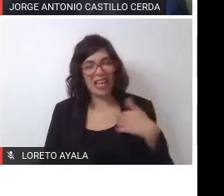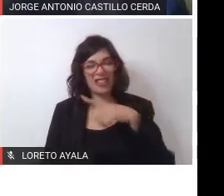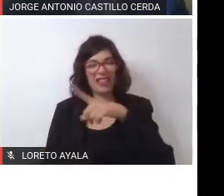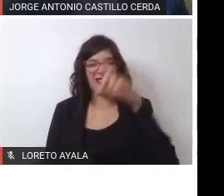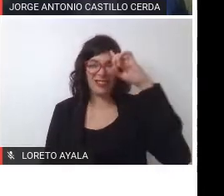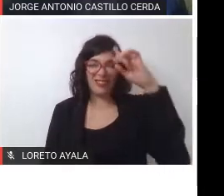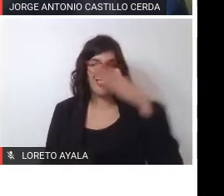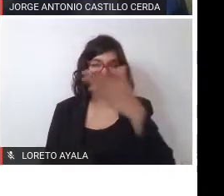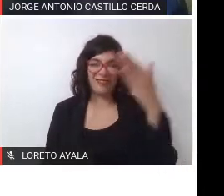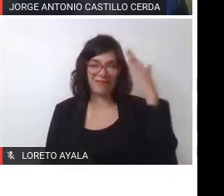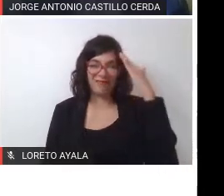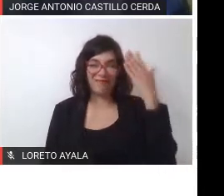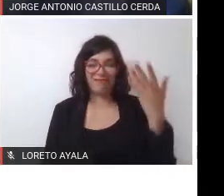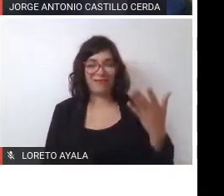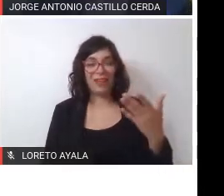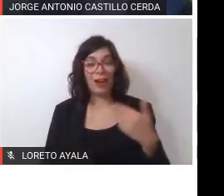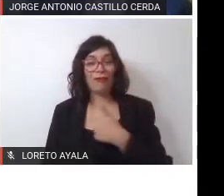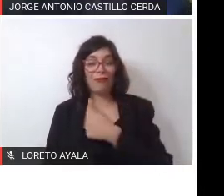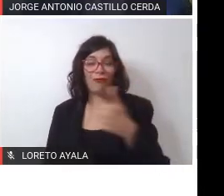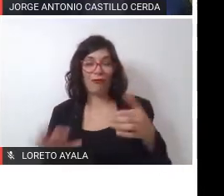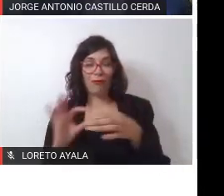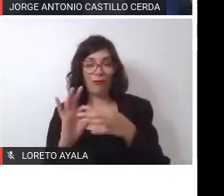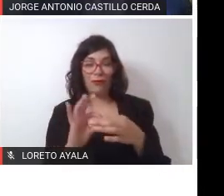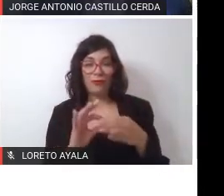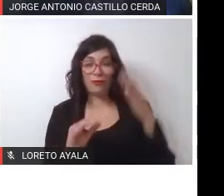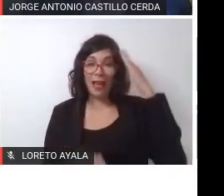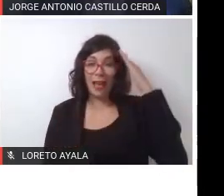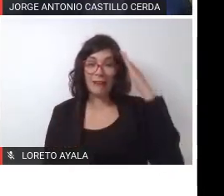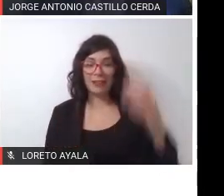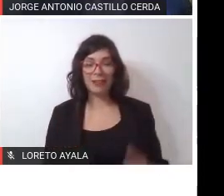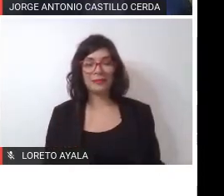Ya, ahora todo junto. Cabeza.